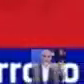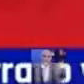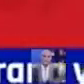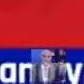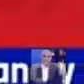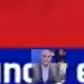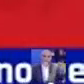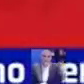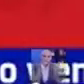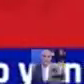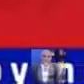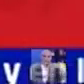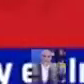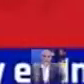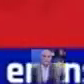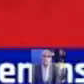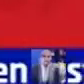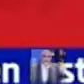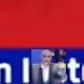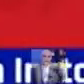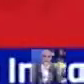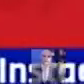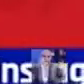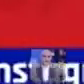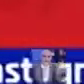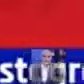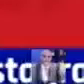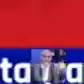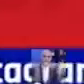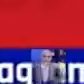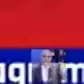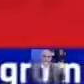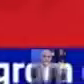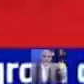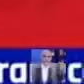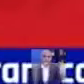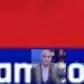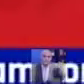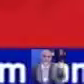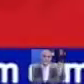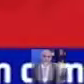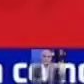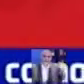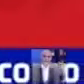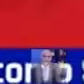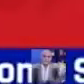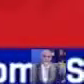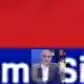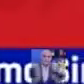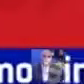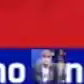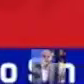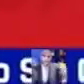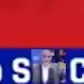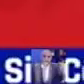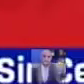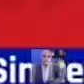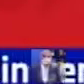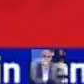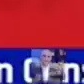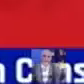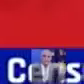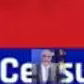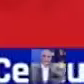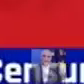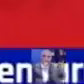hace mes y medio o quizá un poco más, el presidente López Obrador ha anunciado que la importancia de este mineral